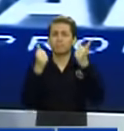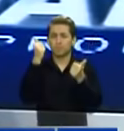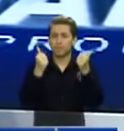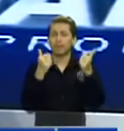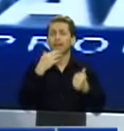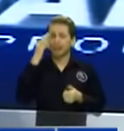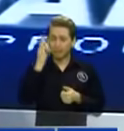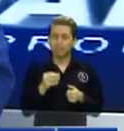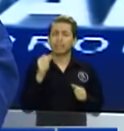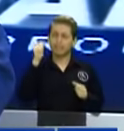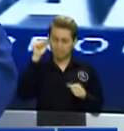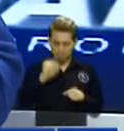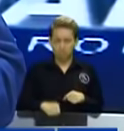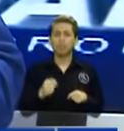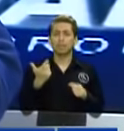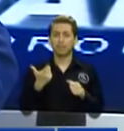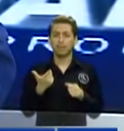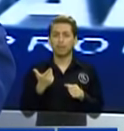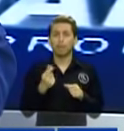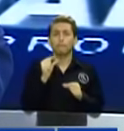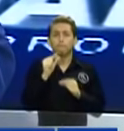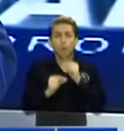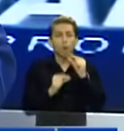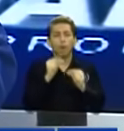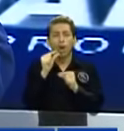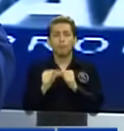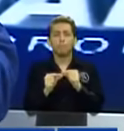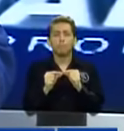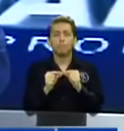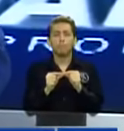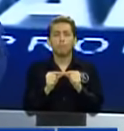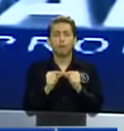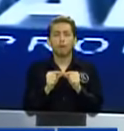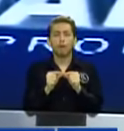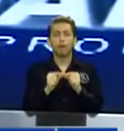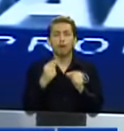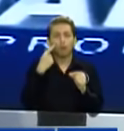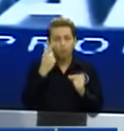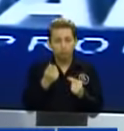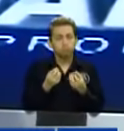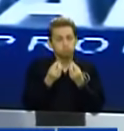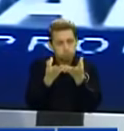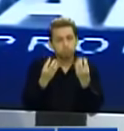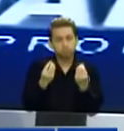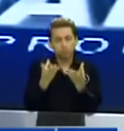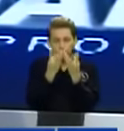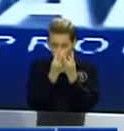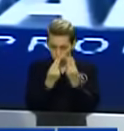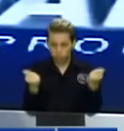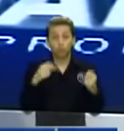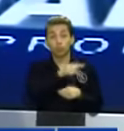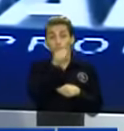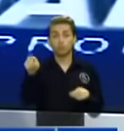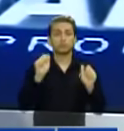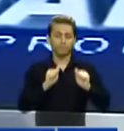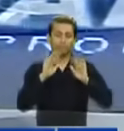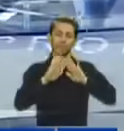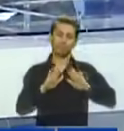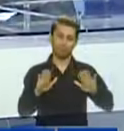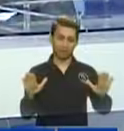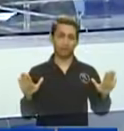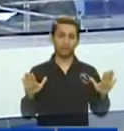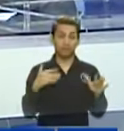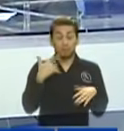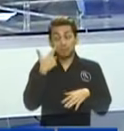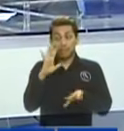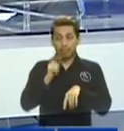irlas pues, poco a poco calmándolas, resolviéndolas, para que todo el mundo esté tranquilo. Y esperamos que nos alcance el tiempo